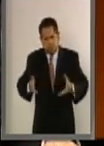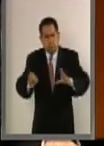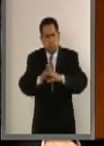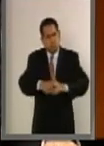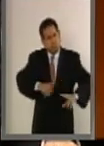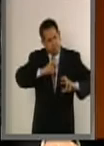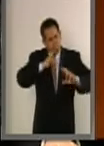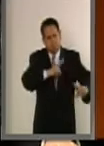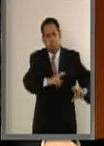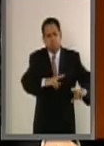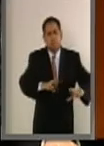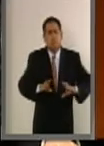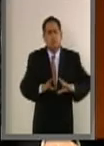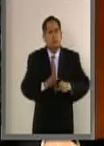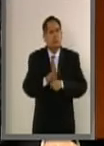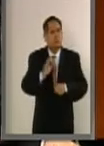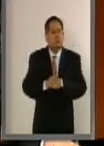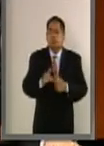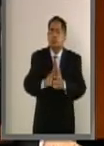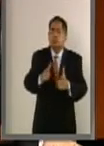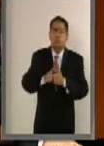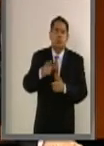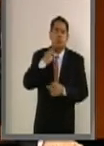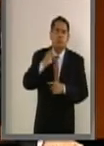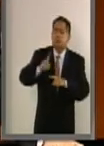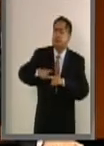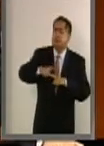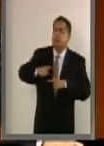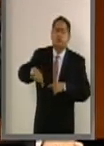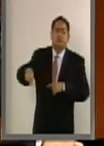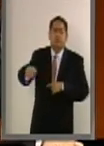dando cuenta de qué partidos políticos